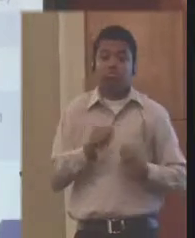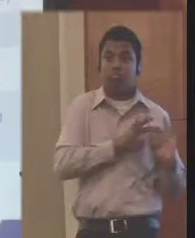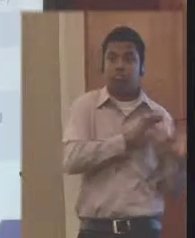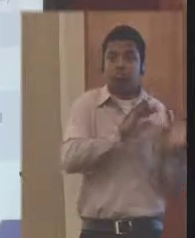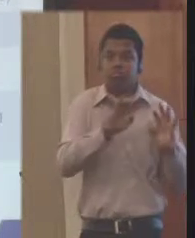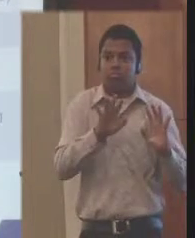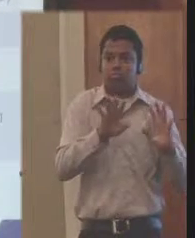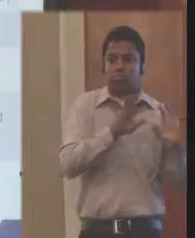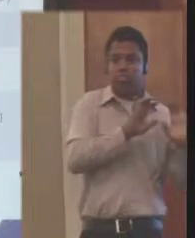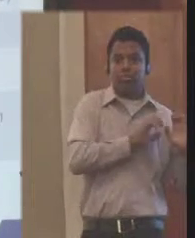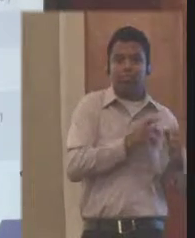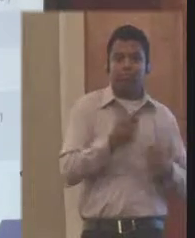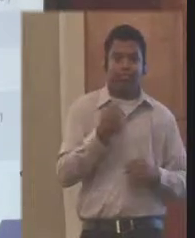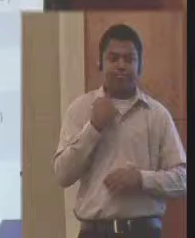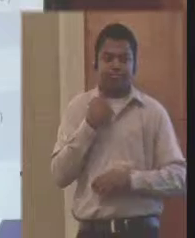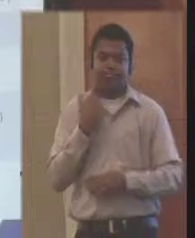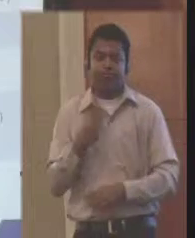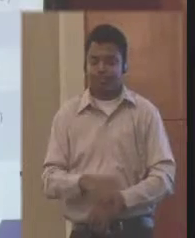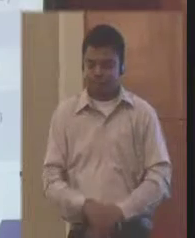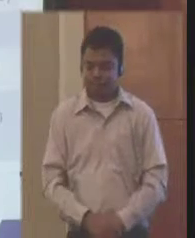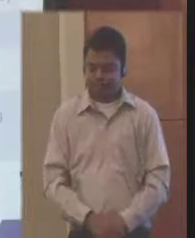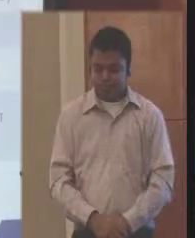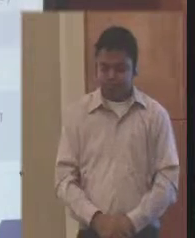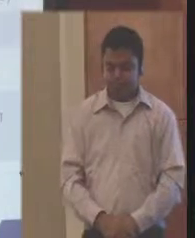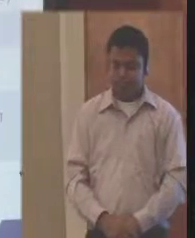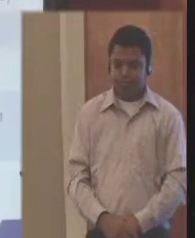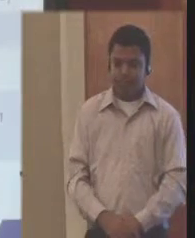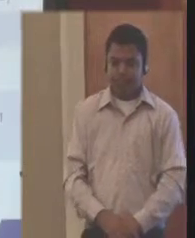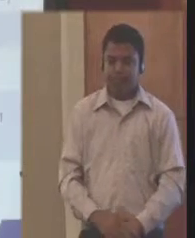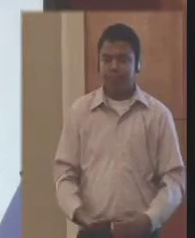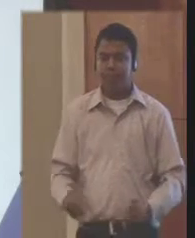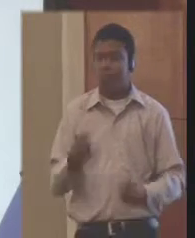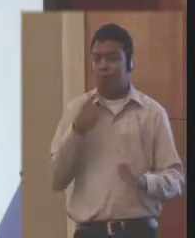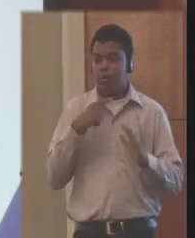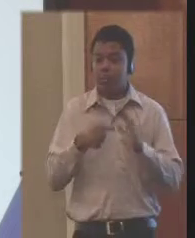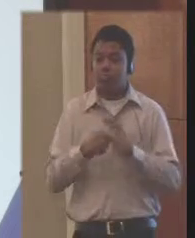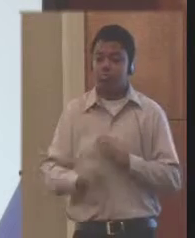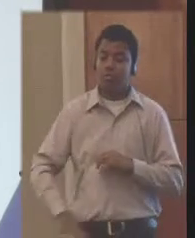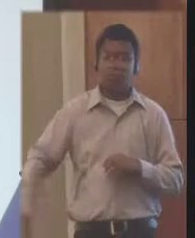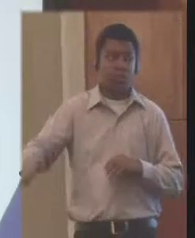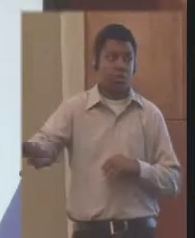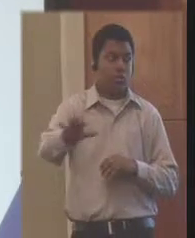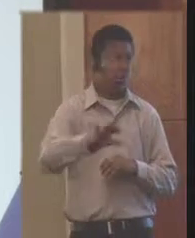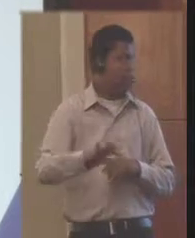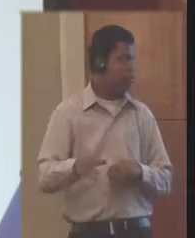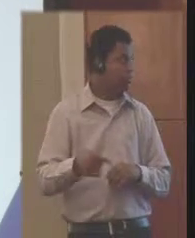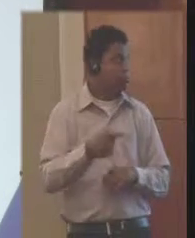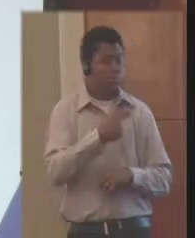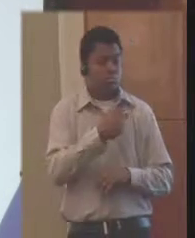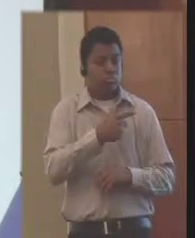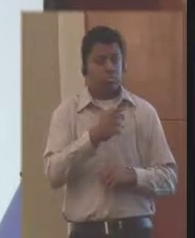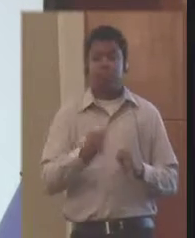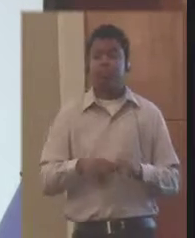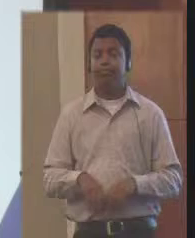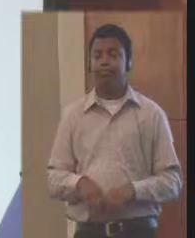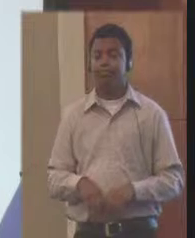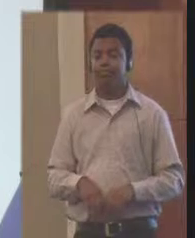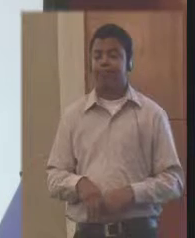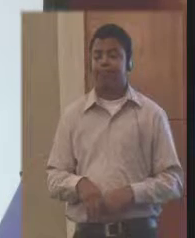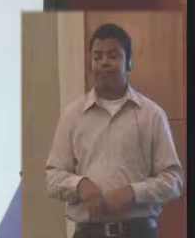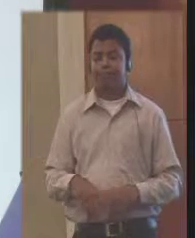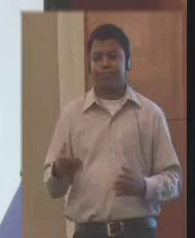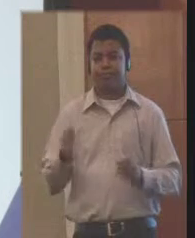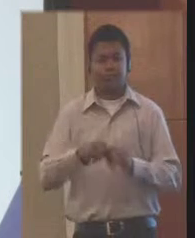Miren los escenarios hidráulicos que hemos medido y hicimos